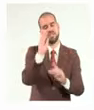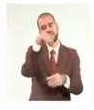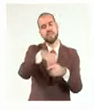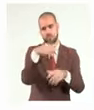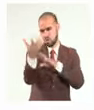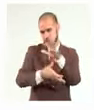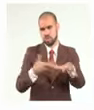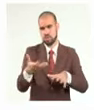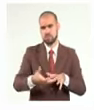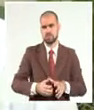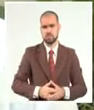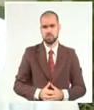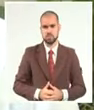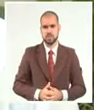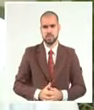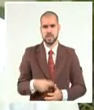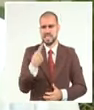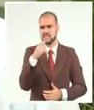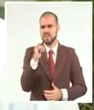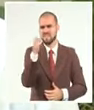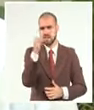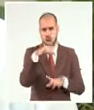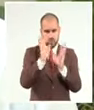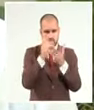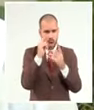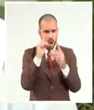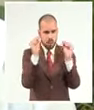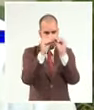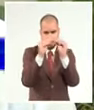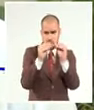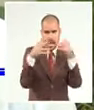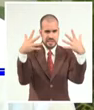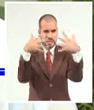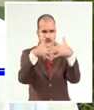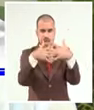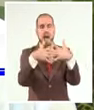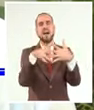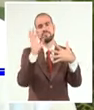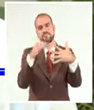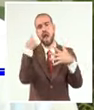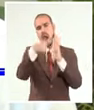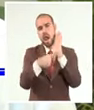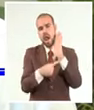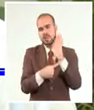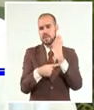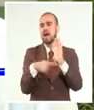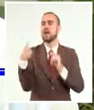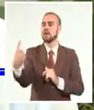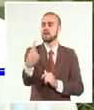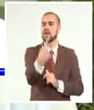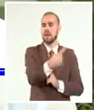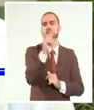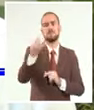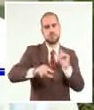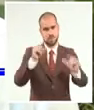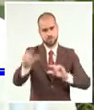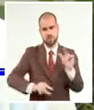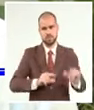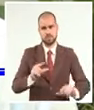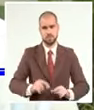La visualización de estas secuencias de video se realizó tratando de establecer las características particulares que pueden tener cada uno de los